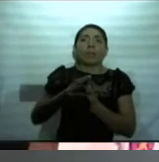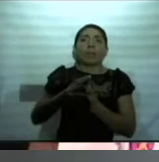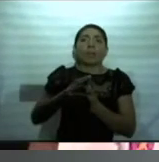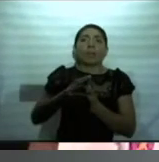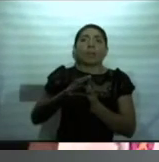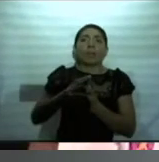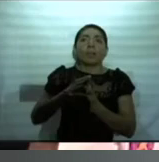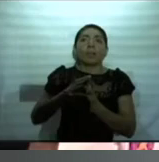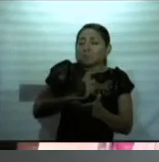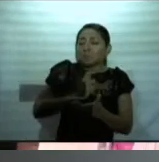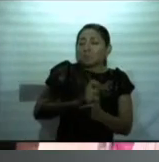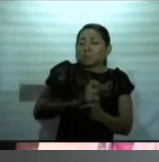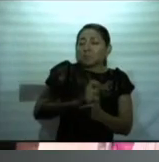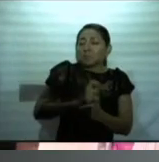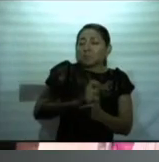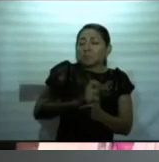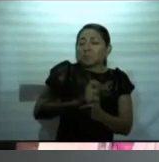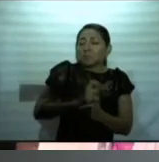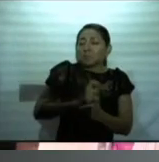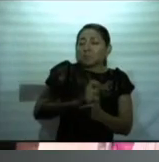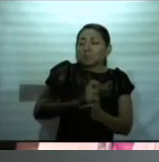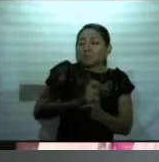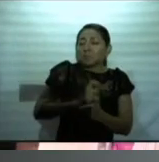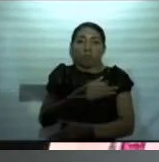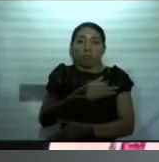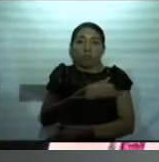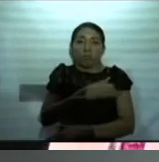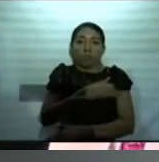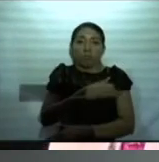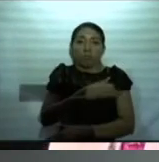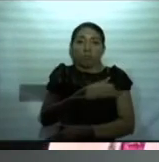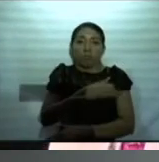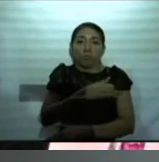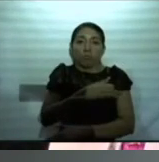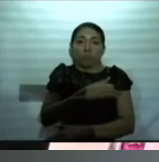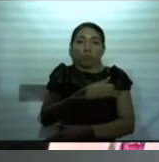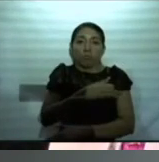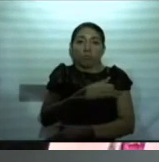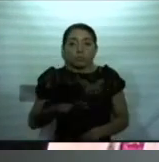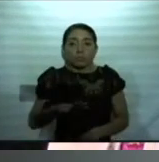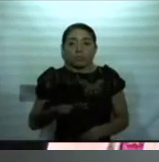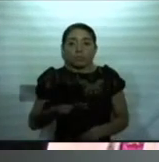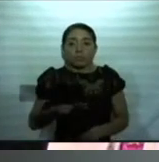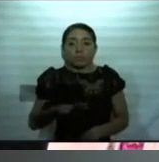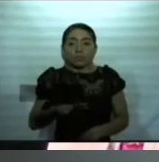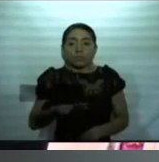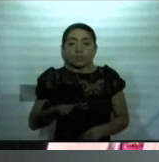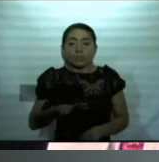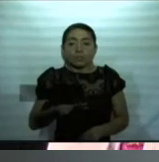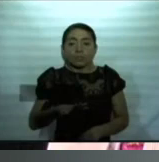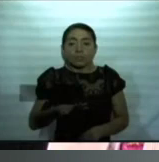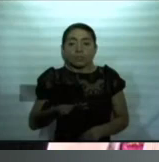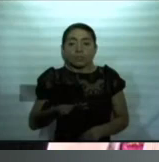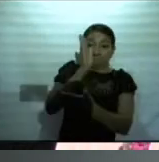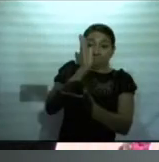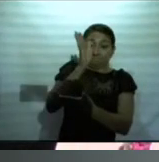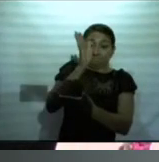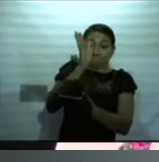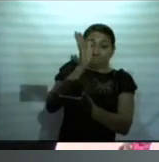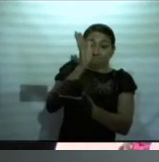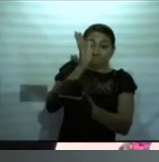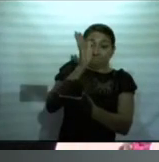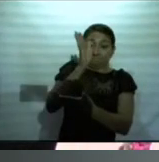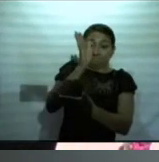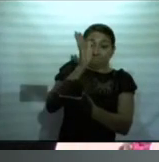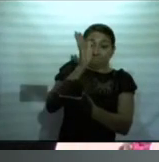pero que ayuda a las familias. Porque los niños y niñas que van a escuela pública, todos, pero en